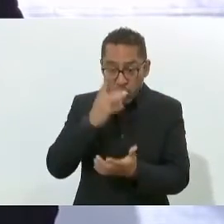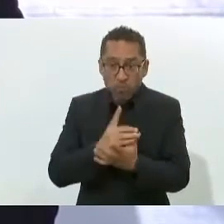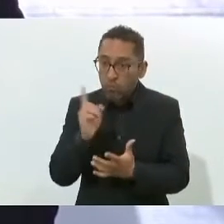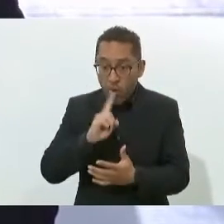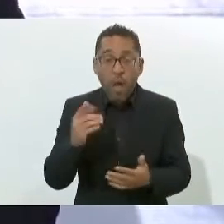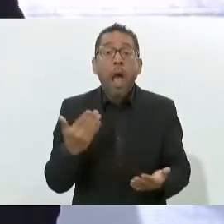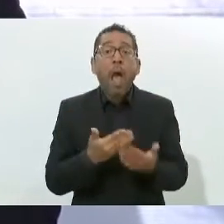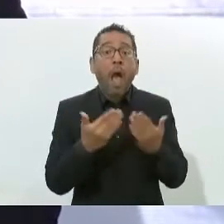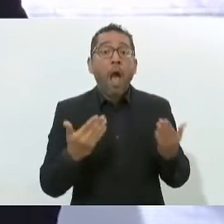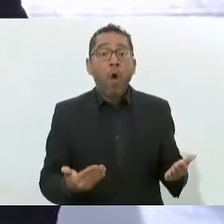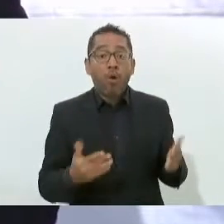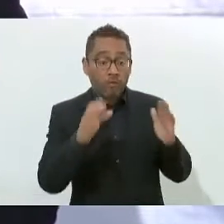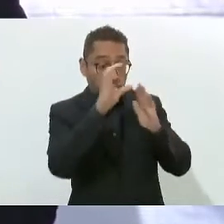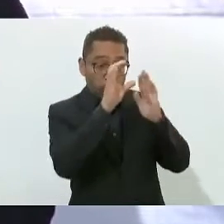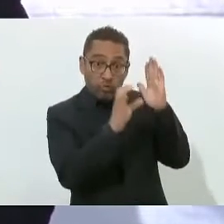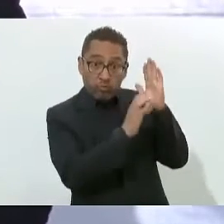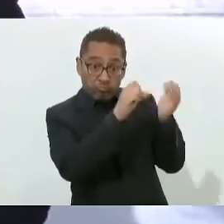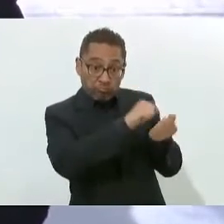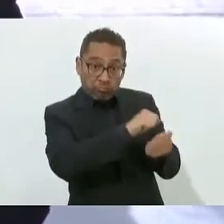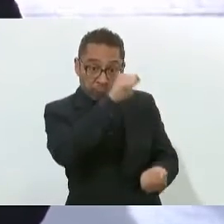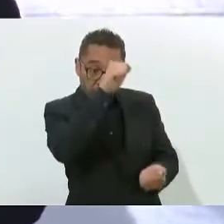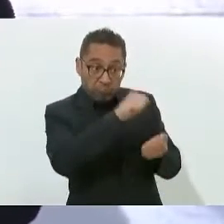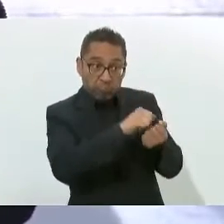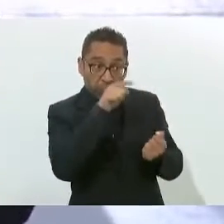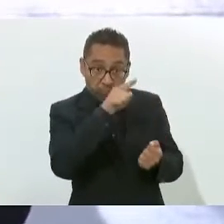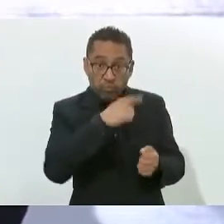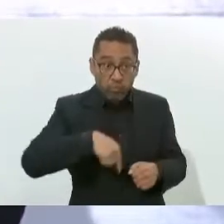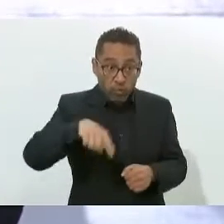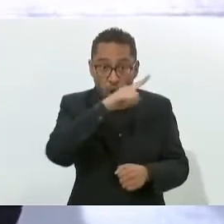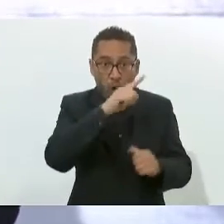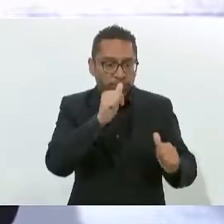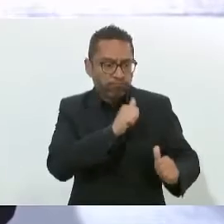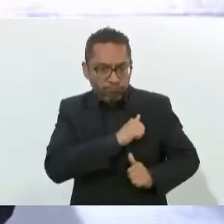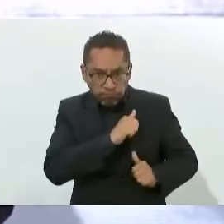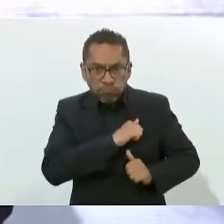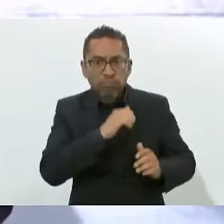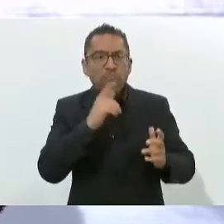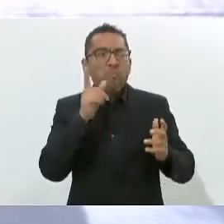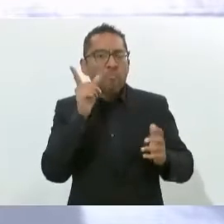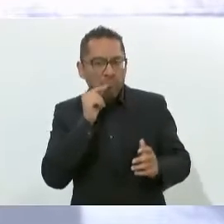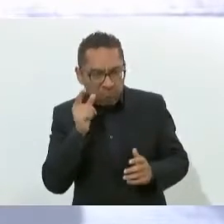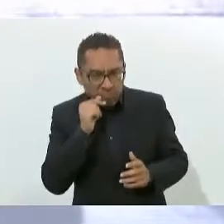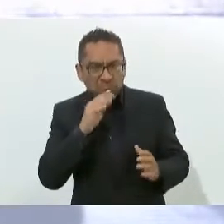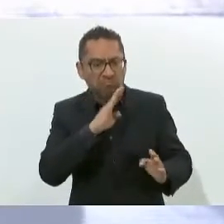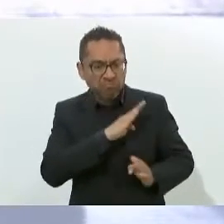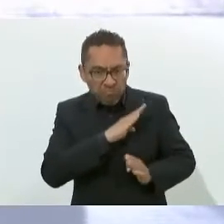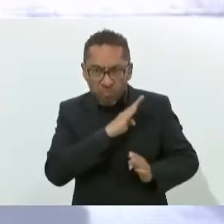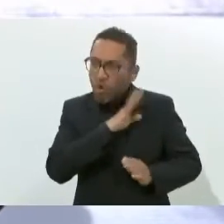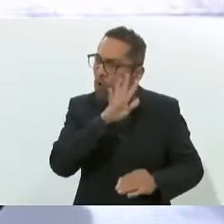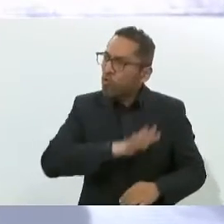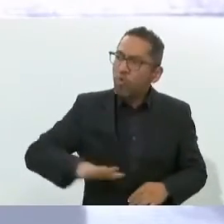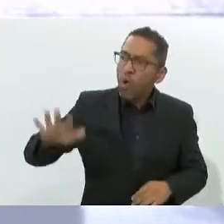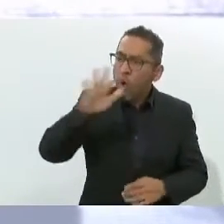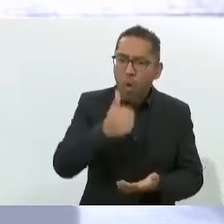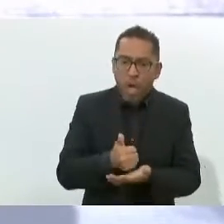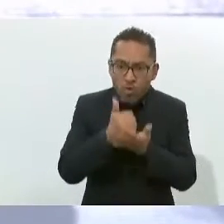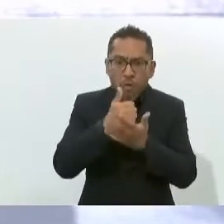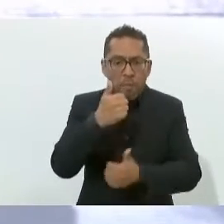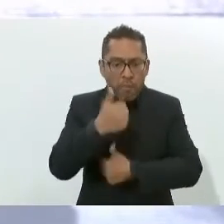con la Constitución, ya las Fuerzas Armadas están participando para garantizar la seguridad